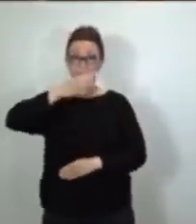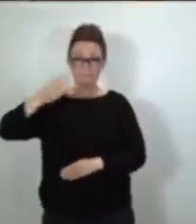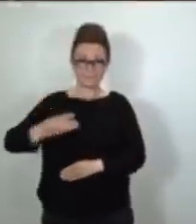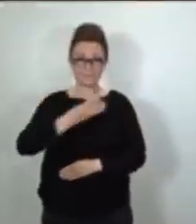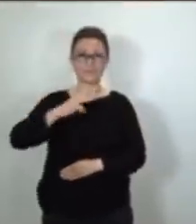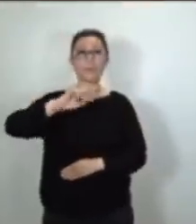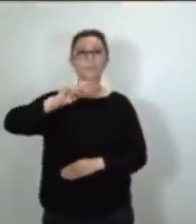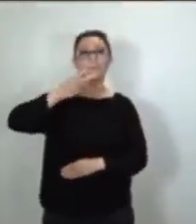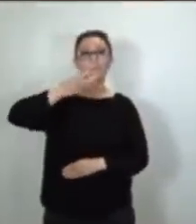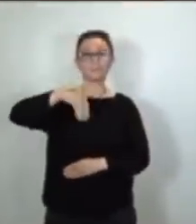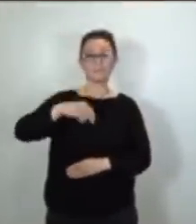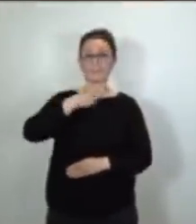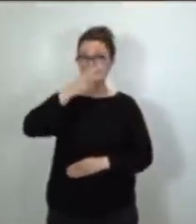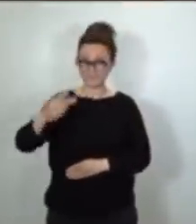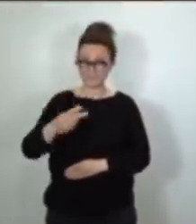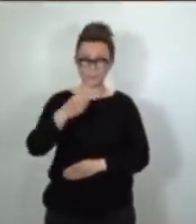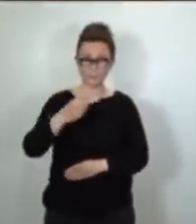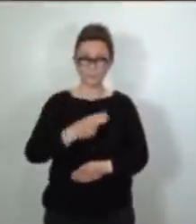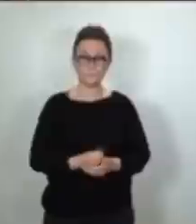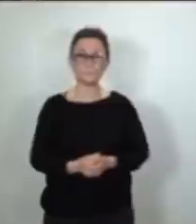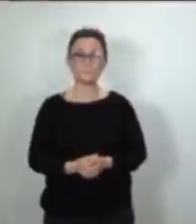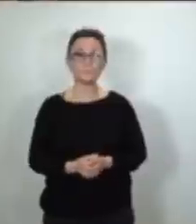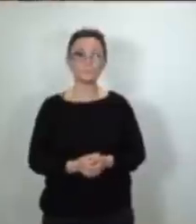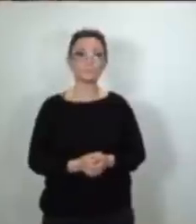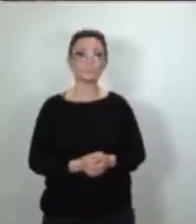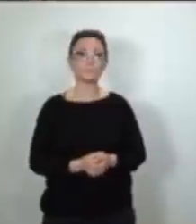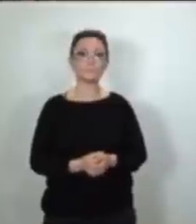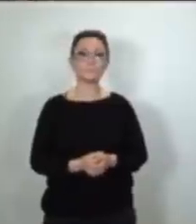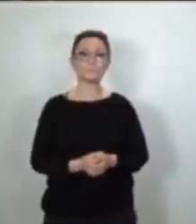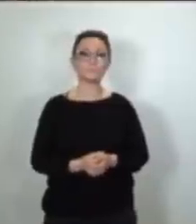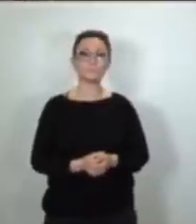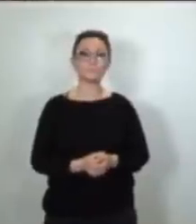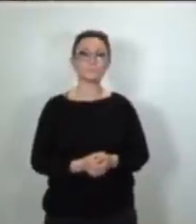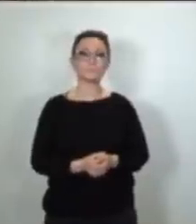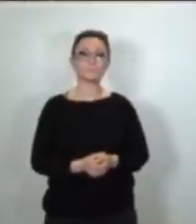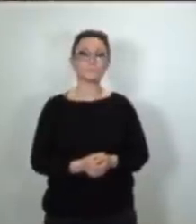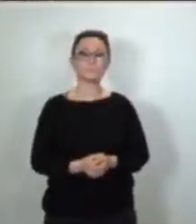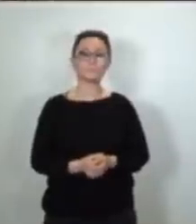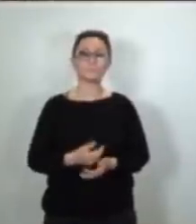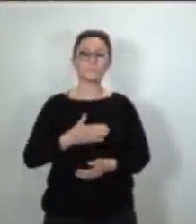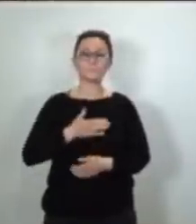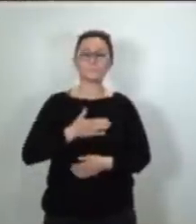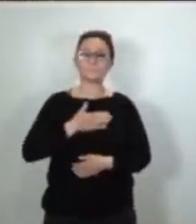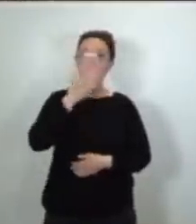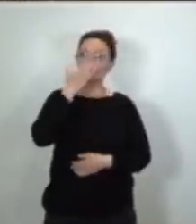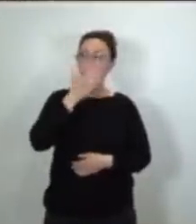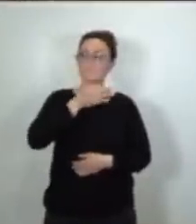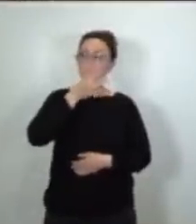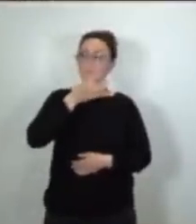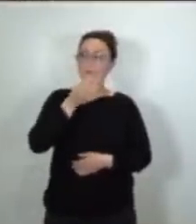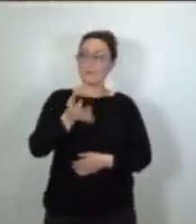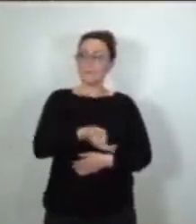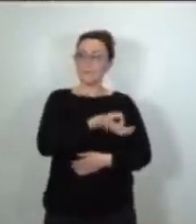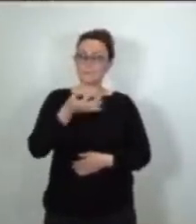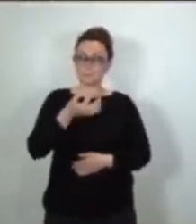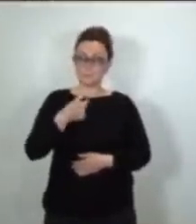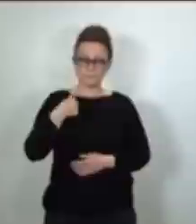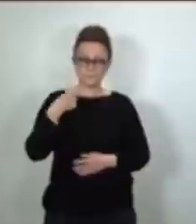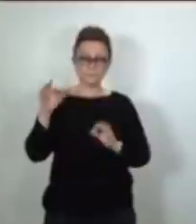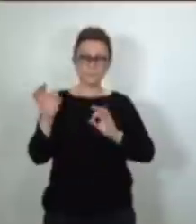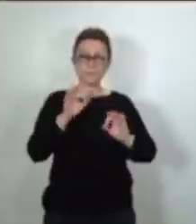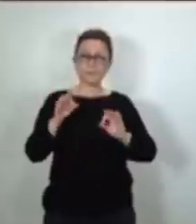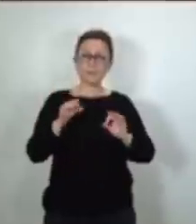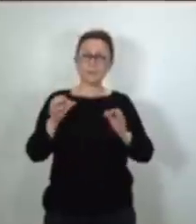vicepresidente segundo. Resultaba difícil para mí encontrar las palabras justas cuando escribía estas